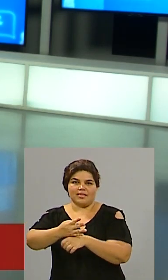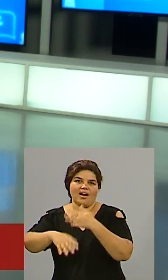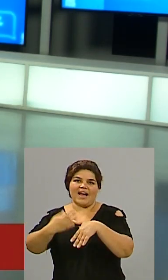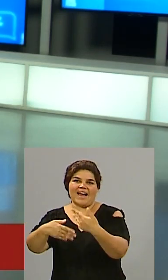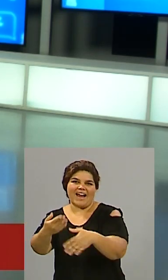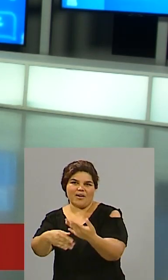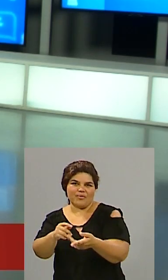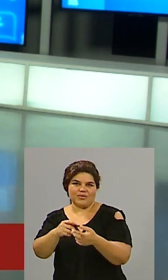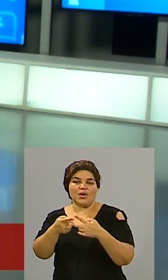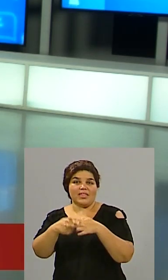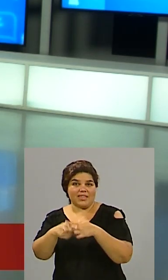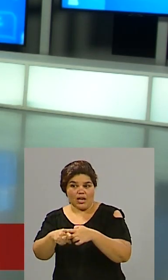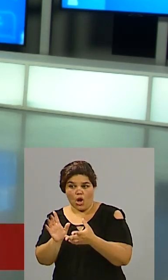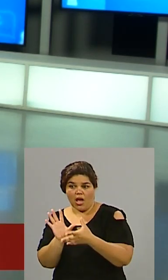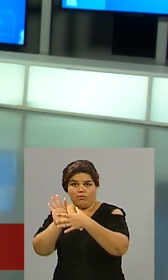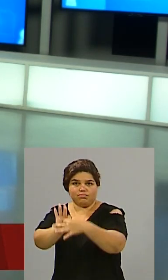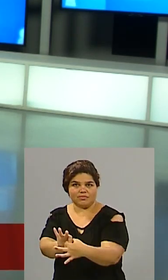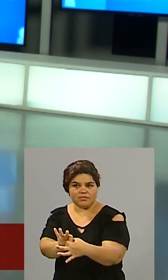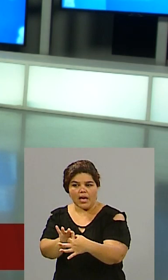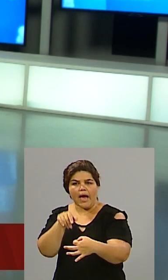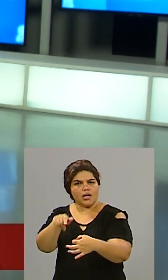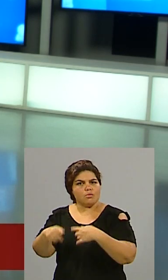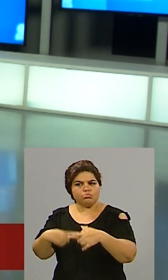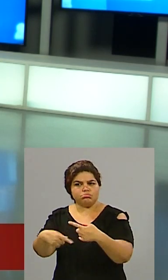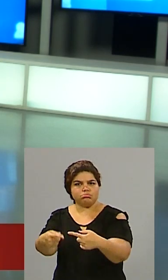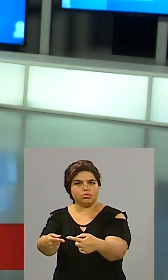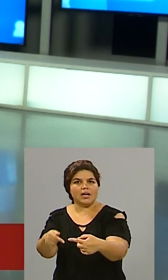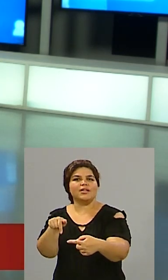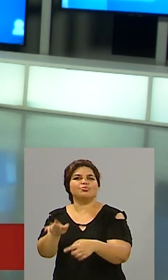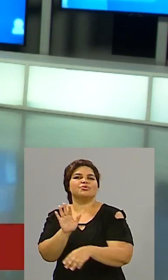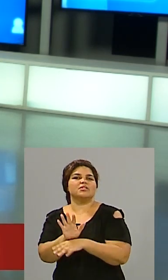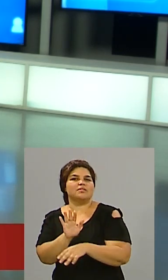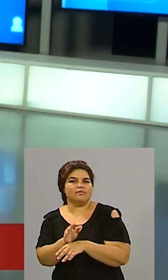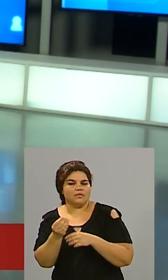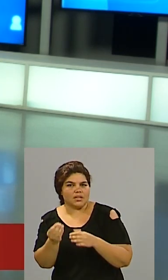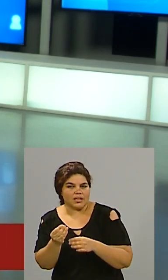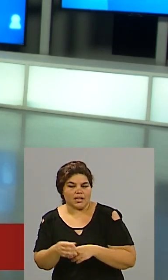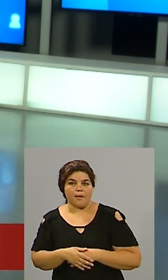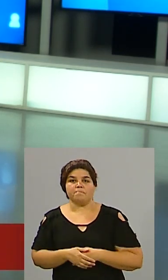Pero también a estados que, si se han hecho bien las cosas, digamos, tienen que apostar